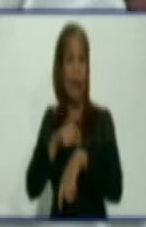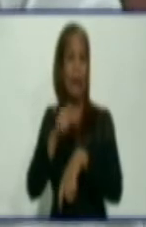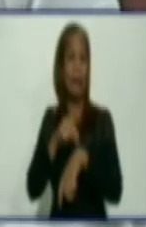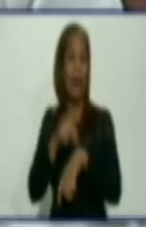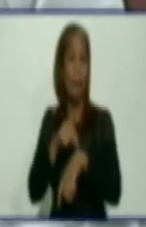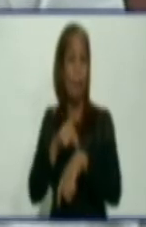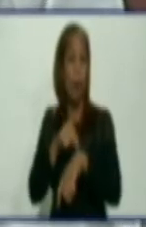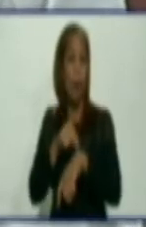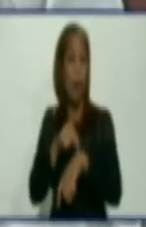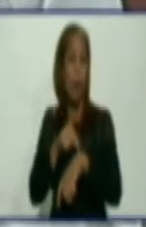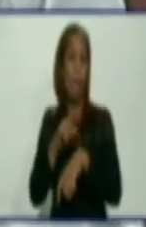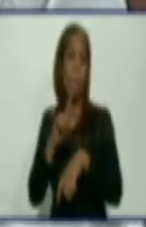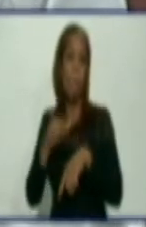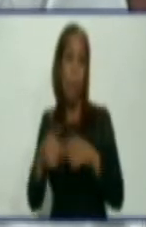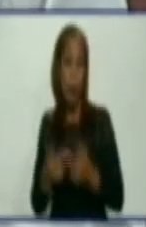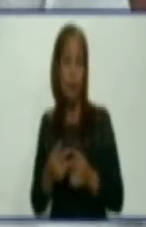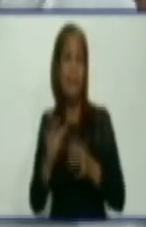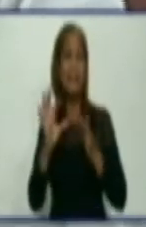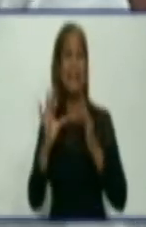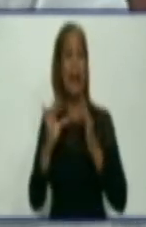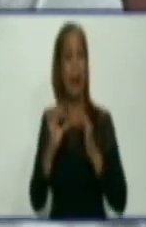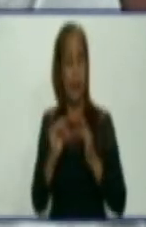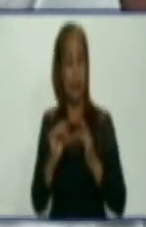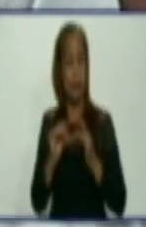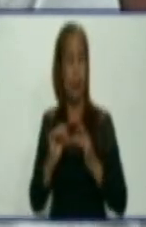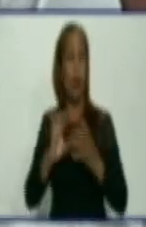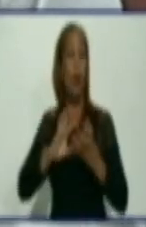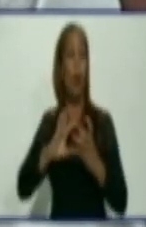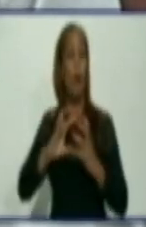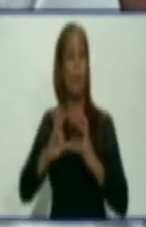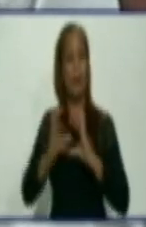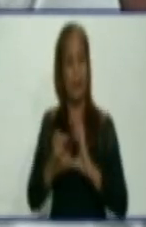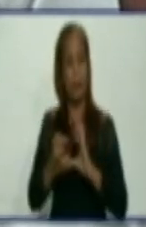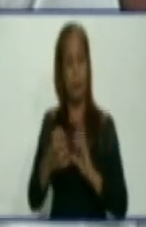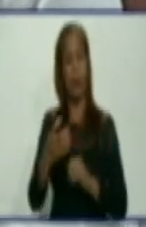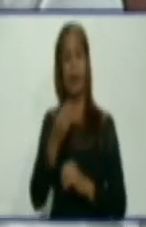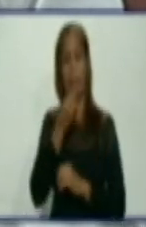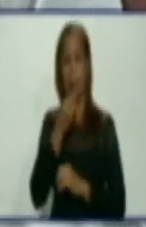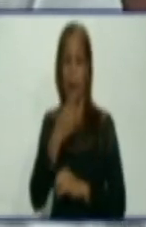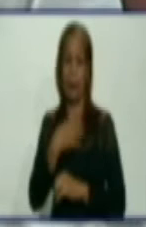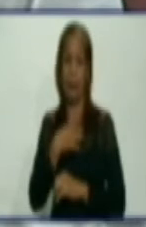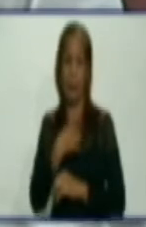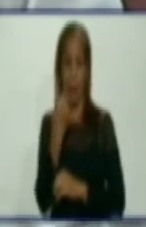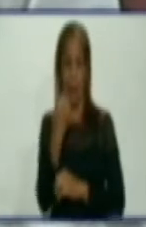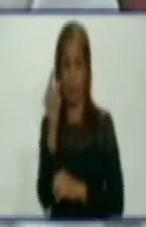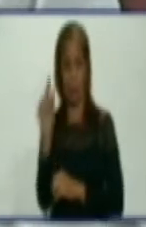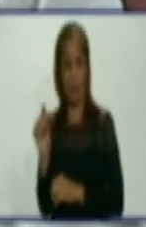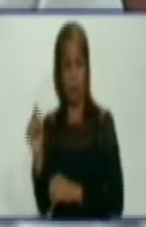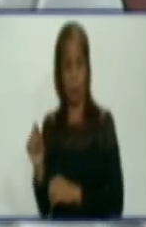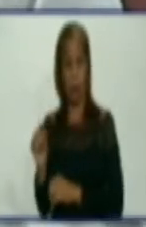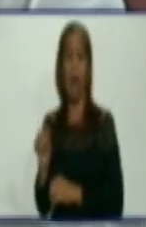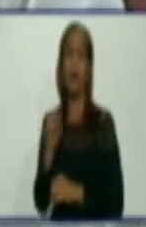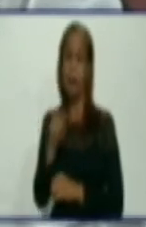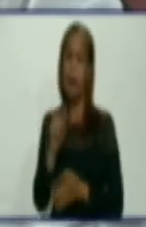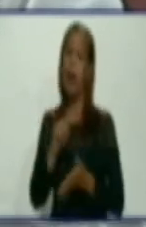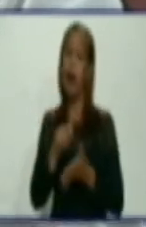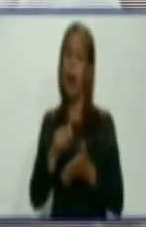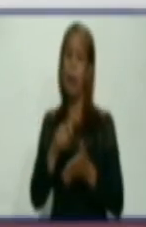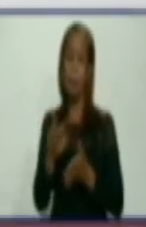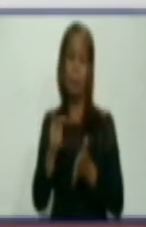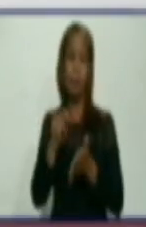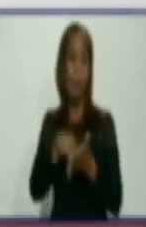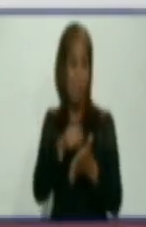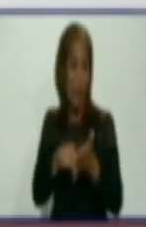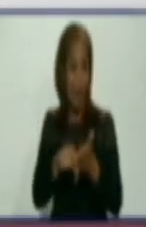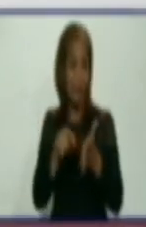las complicaciones que puedan aparecer. Ese elemento con la convalecencia, yo creo que sí, y la provincia lo tiene organizado. Sí, lo hemos comprobado,